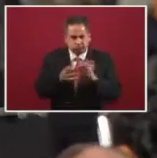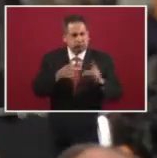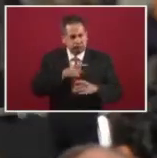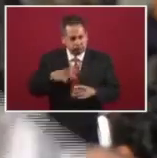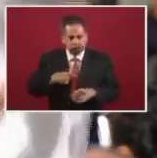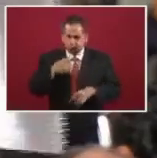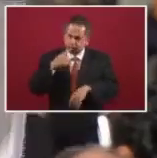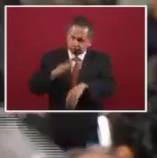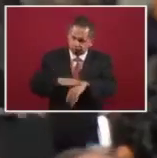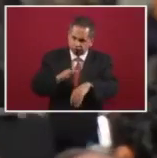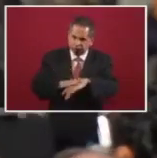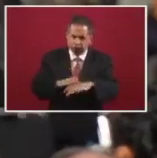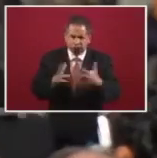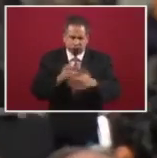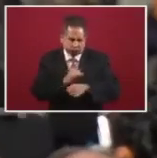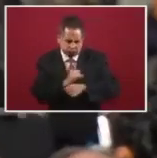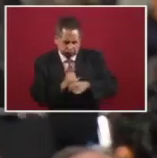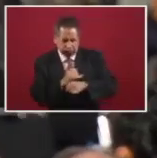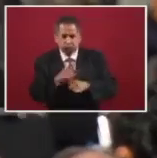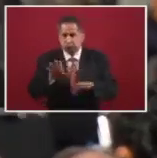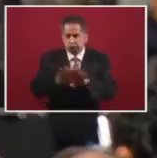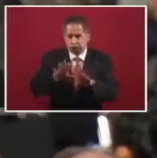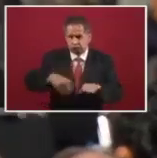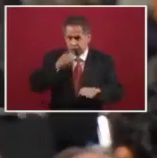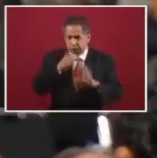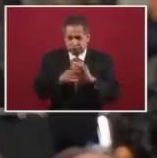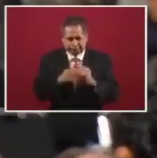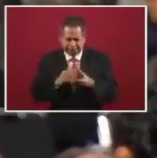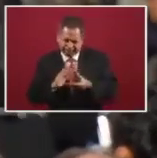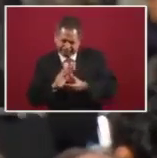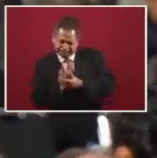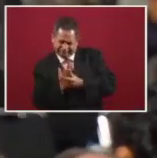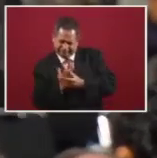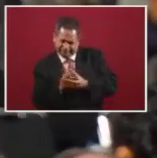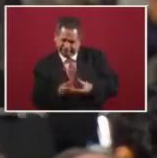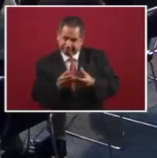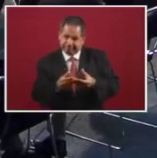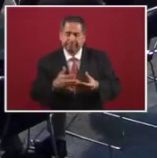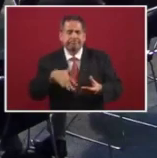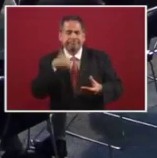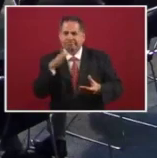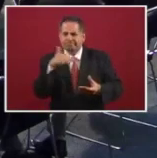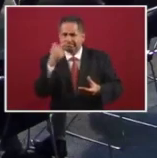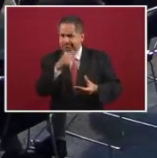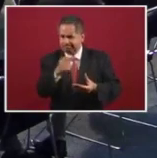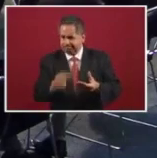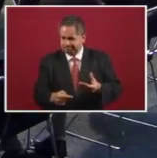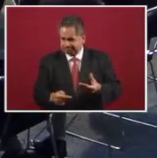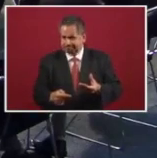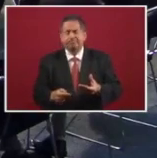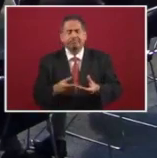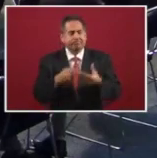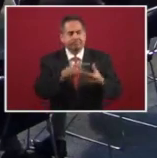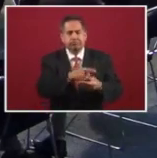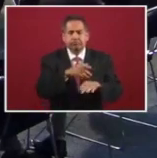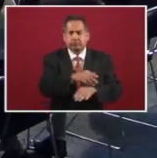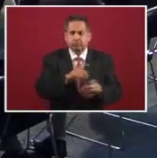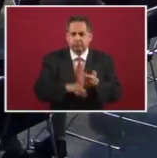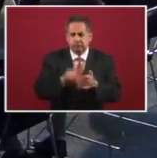debemos de hacer investigación, como usted dice. Aquí traigo muchas investigaciones de fraudes, en fraudes en la calidad del